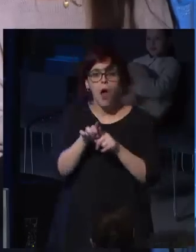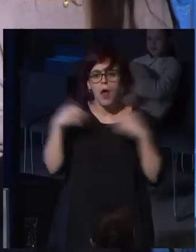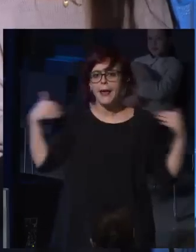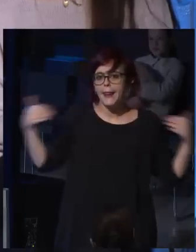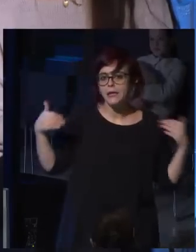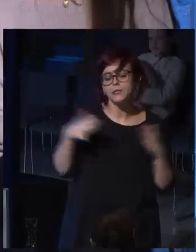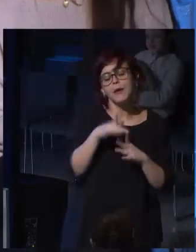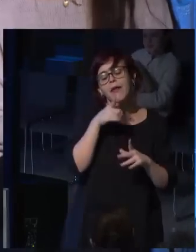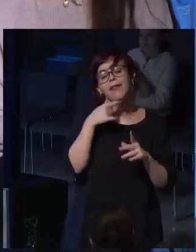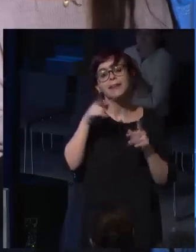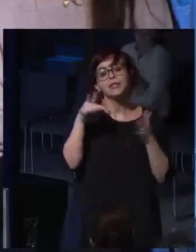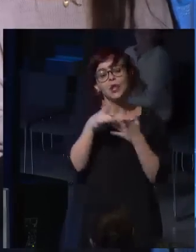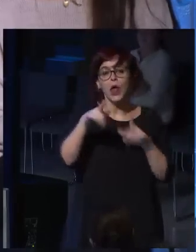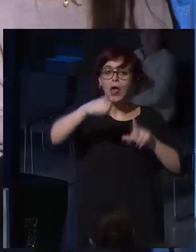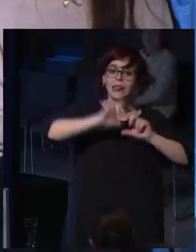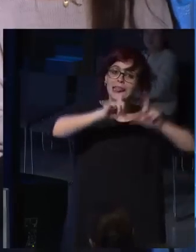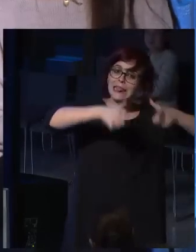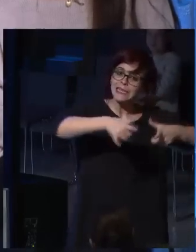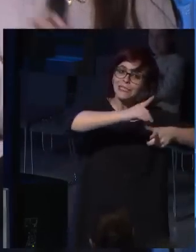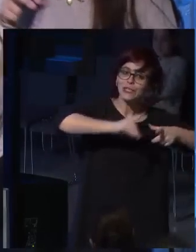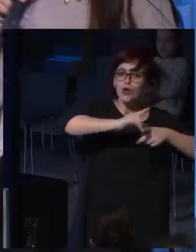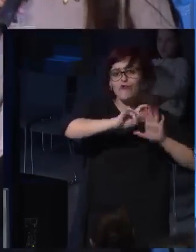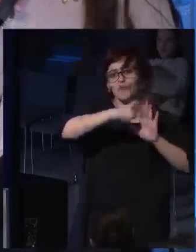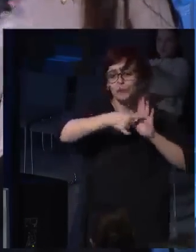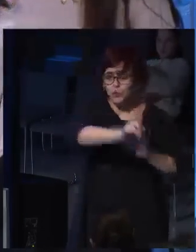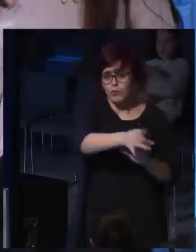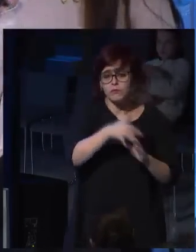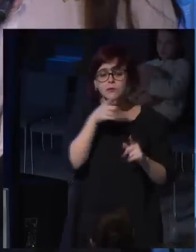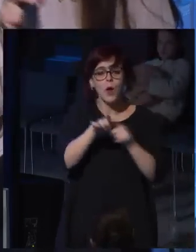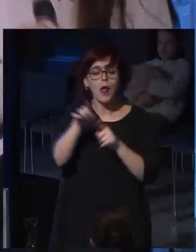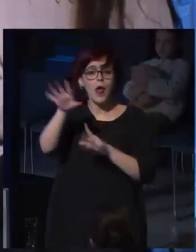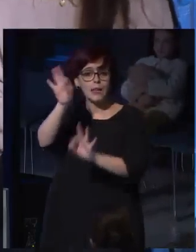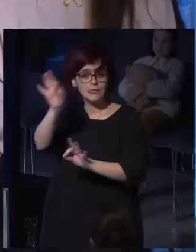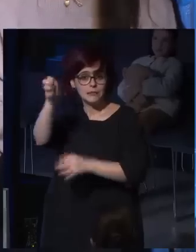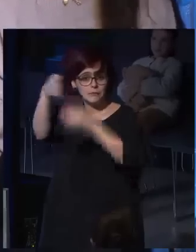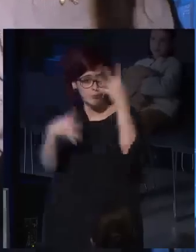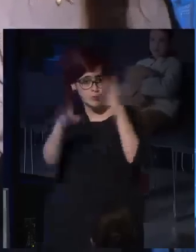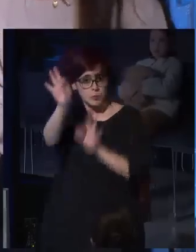disco. ¿Sabes? Pues tienes tu lista de reproducción. Pero luego, si quieres... Zumba con Ade.